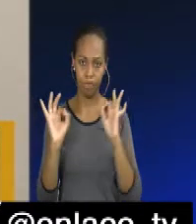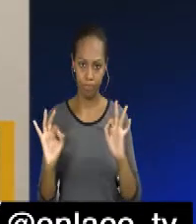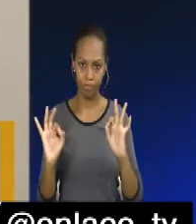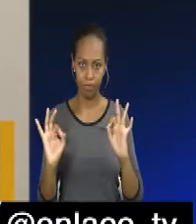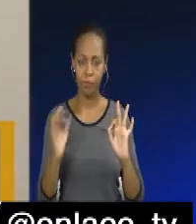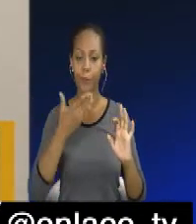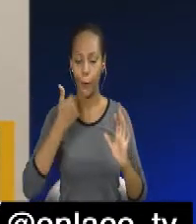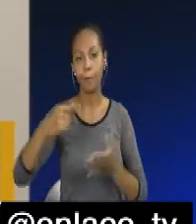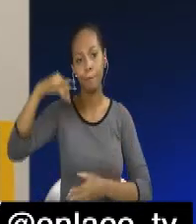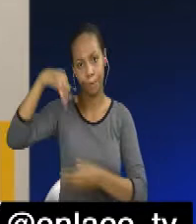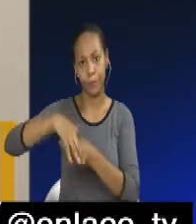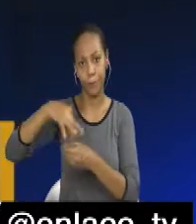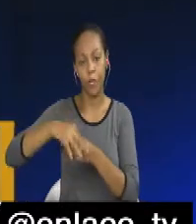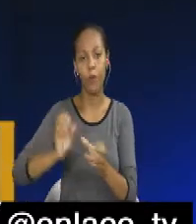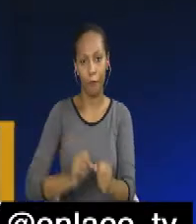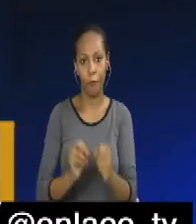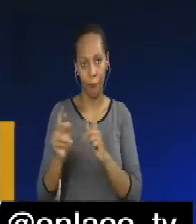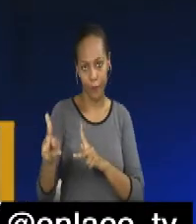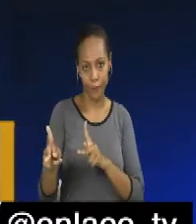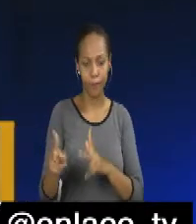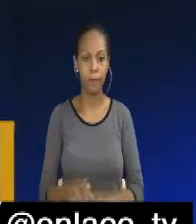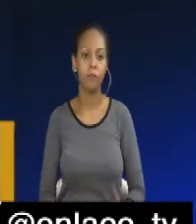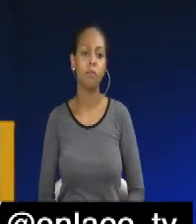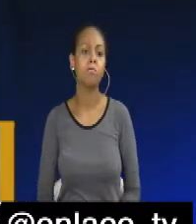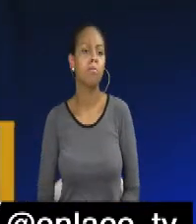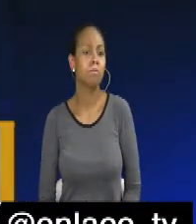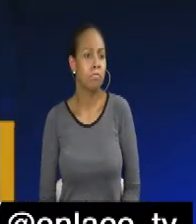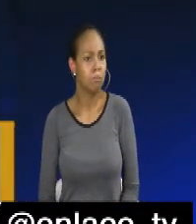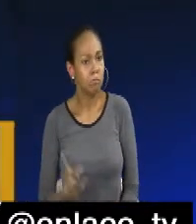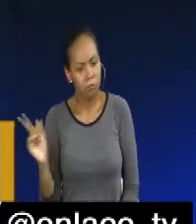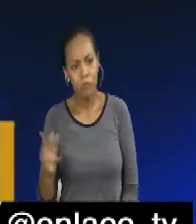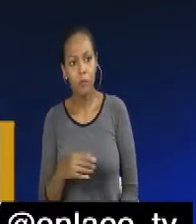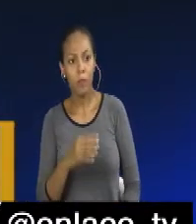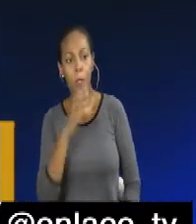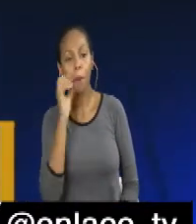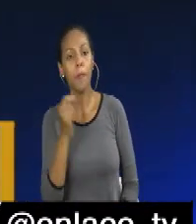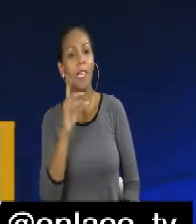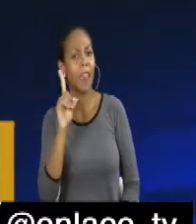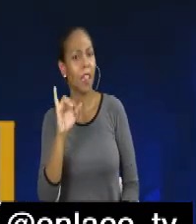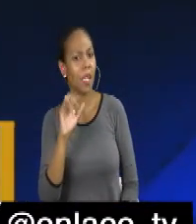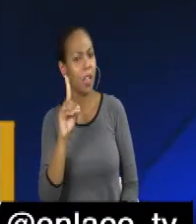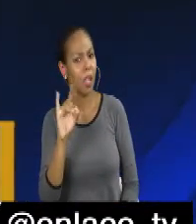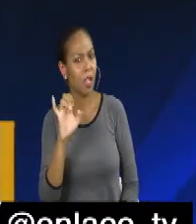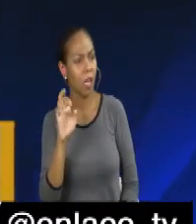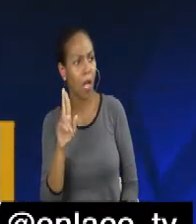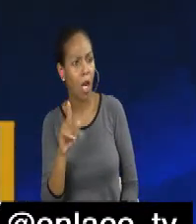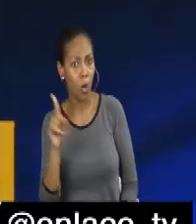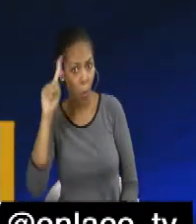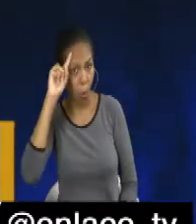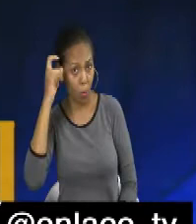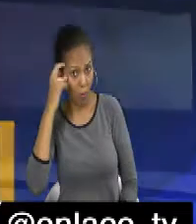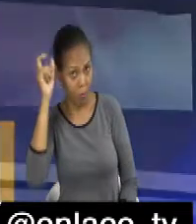requerimiento por parte de la Registraduría General de la Nación, el gobernador Didier Tavera no se ha pronunciado.